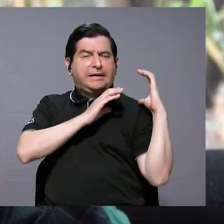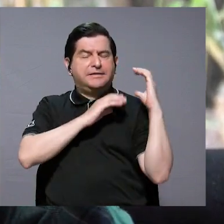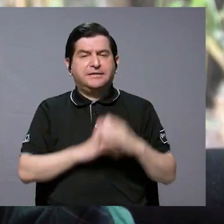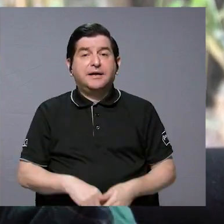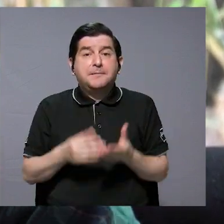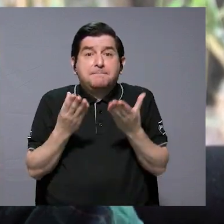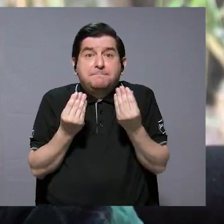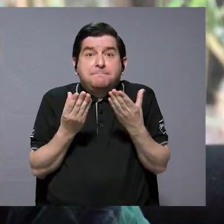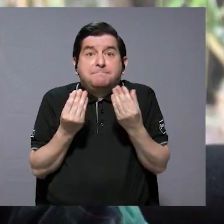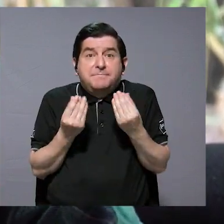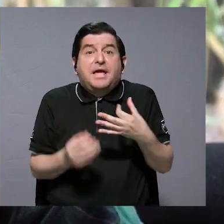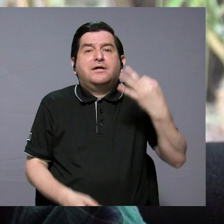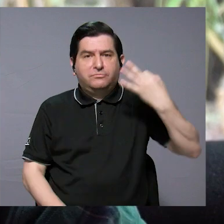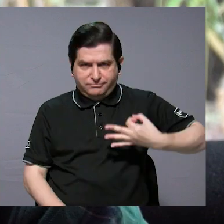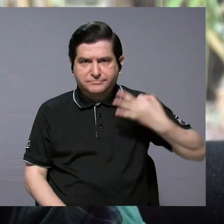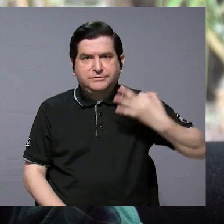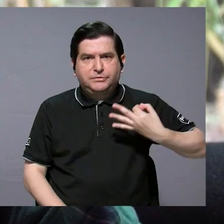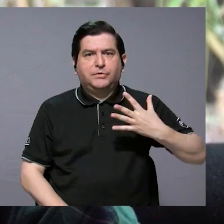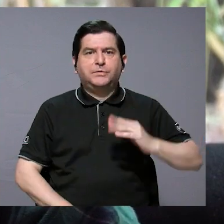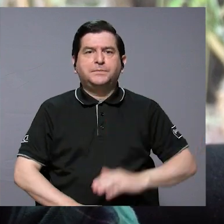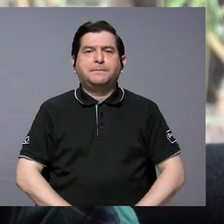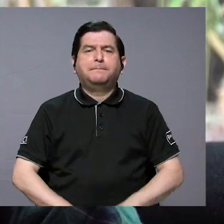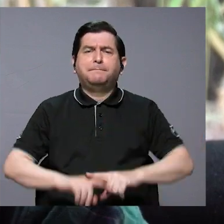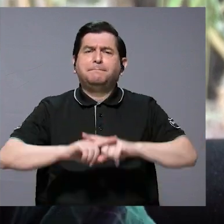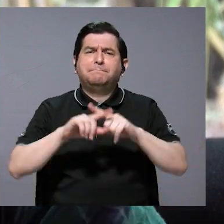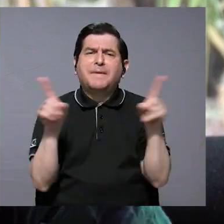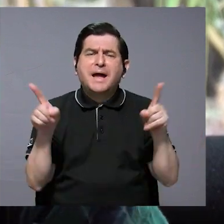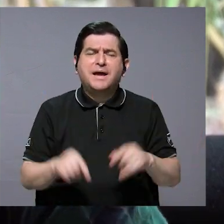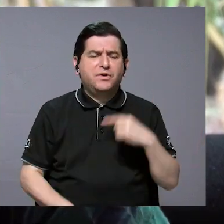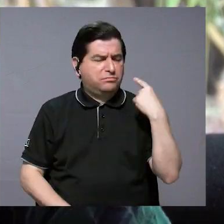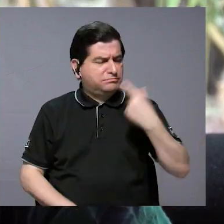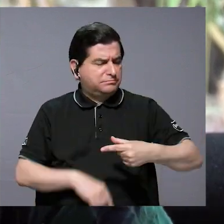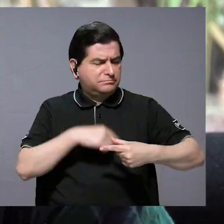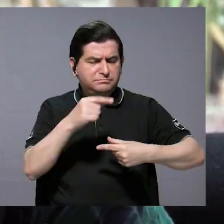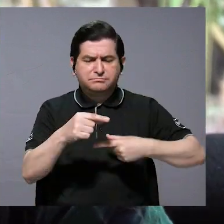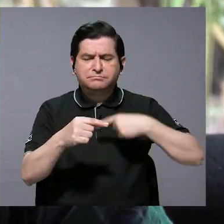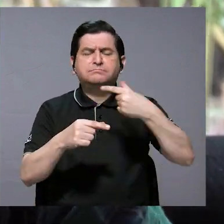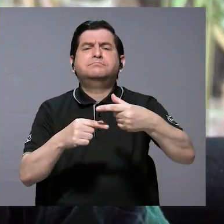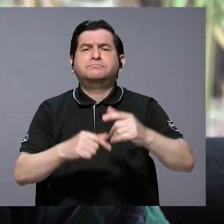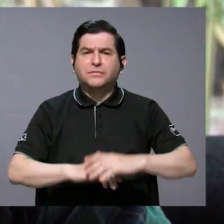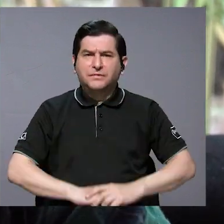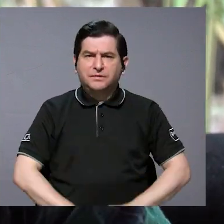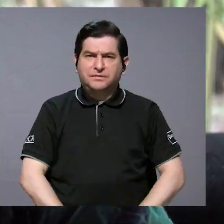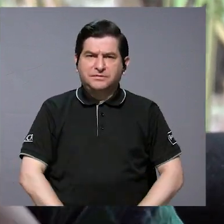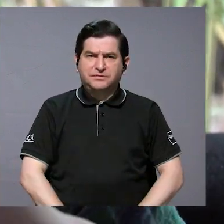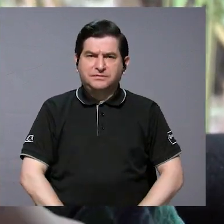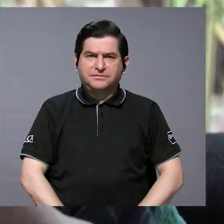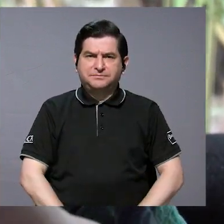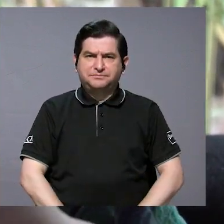pesado, puede dar miedo, de fija dar miedo, pero poco a poco